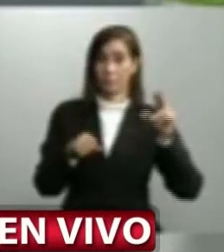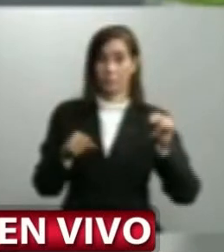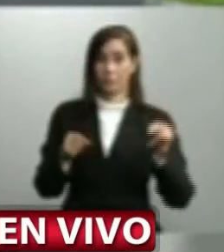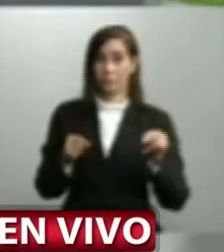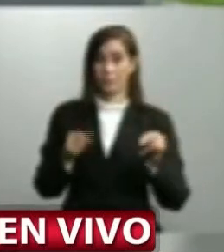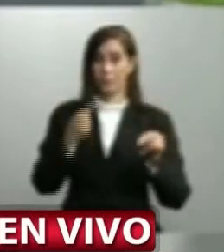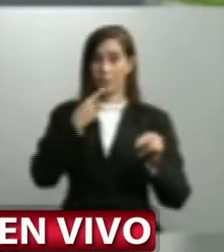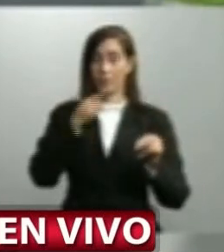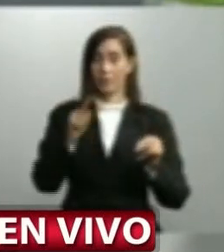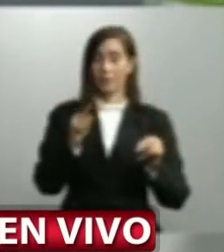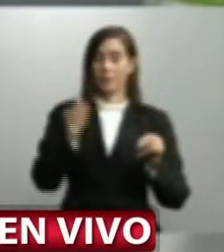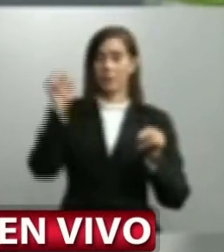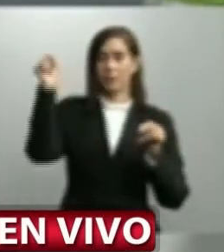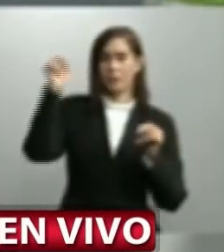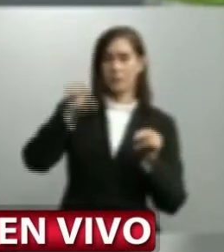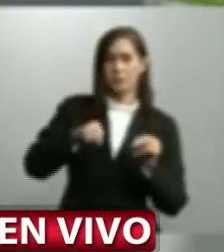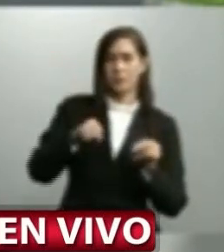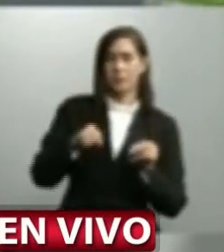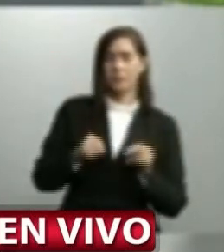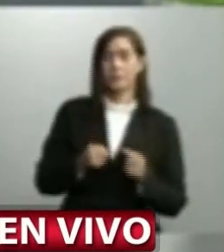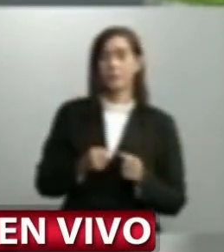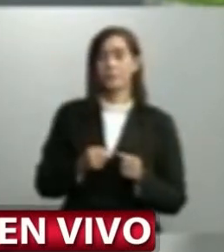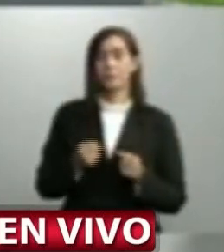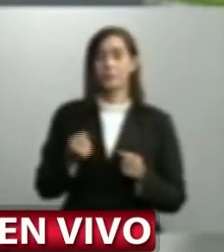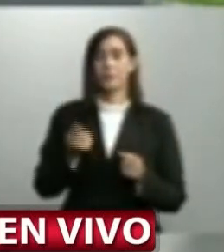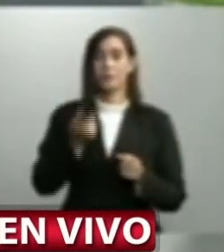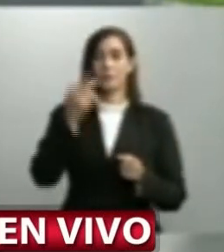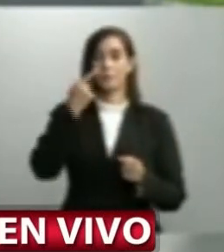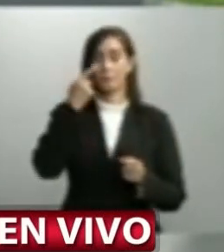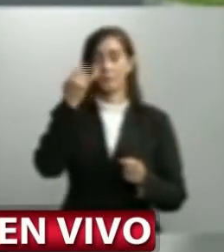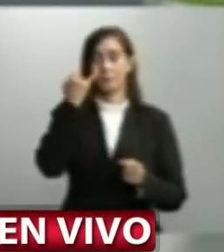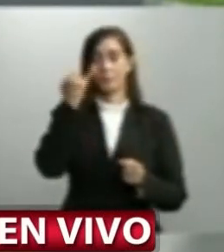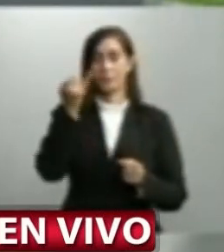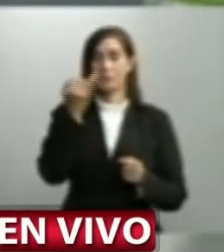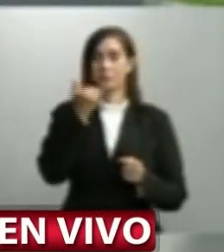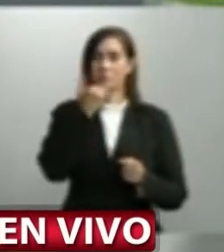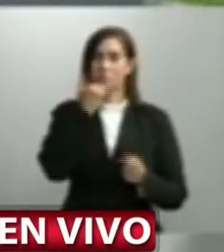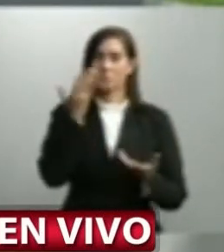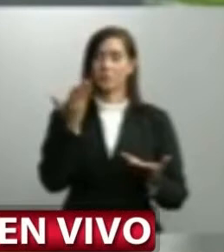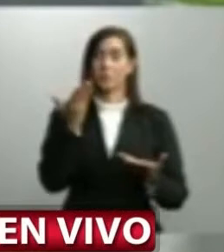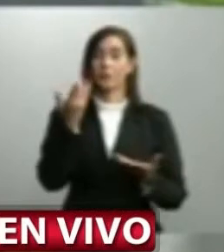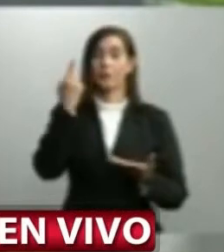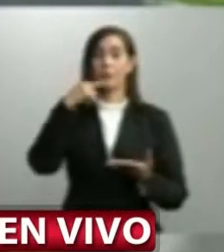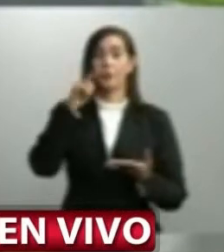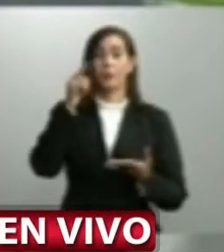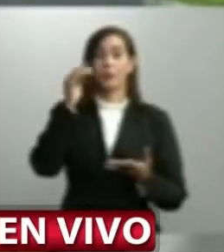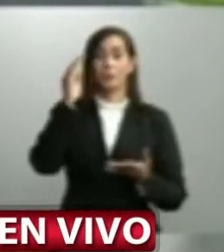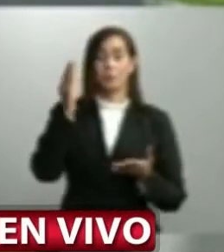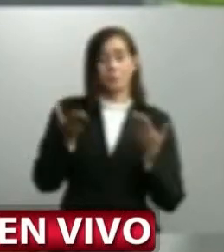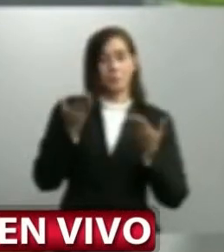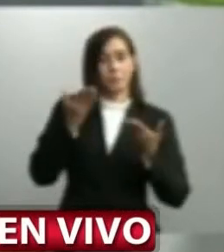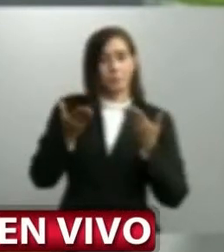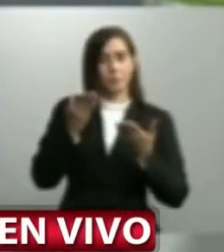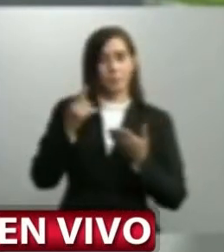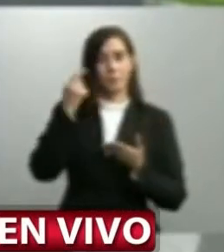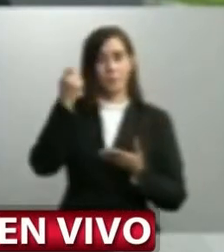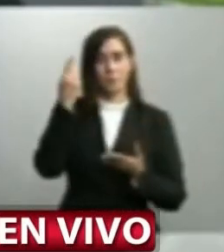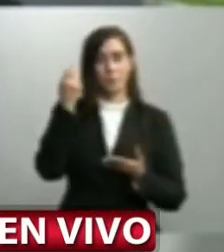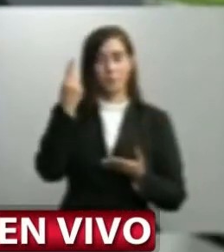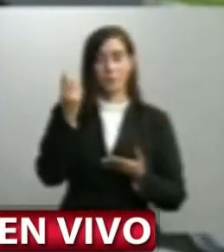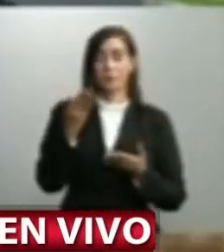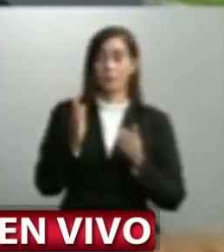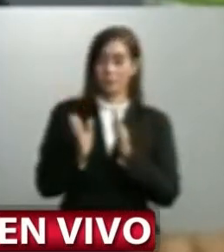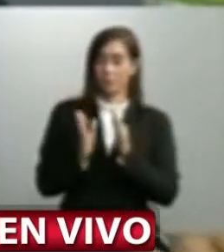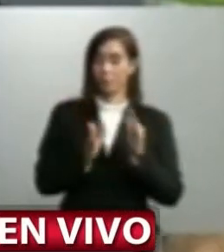una proyección de qué va a pasar. Para que tengamos una idea en este